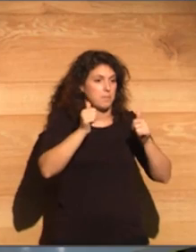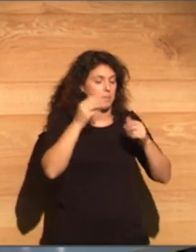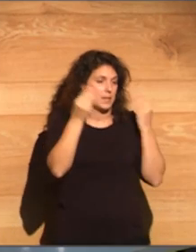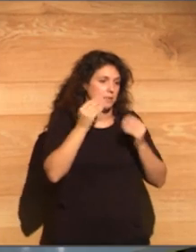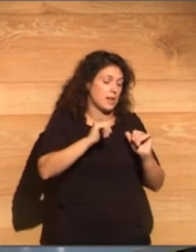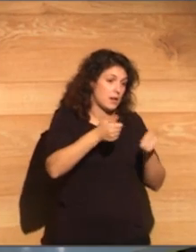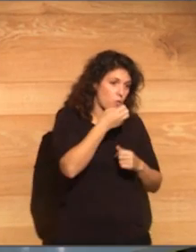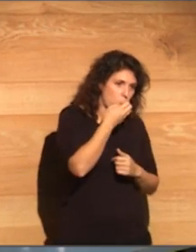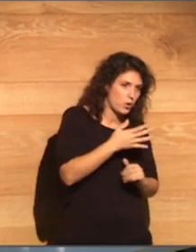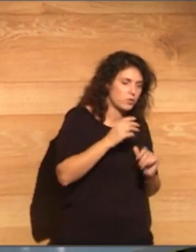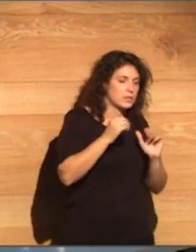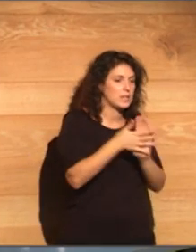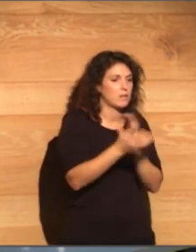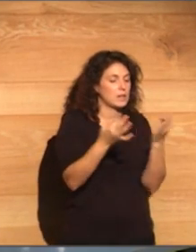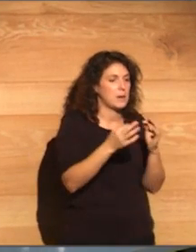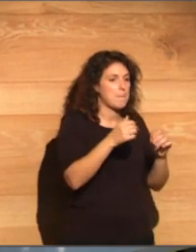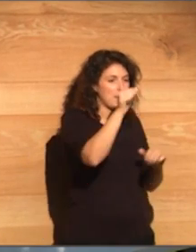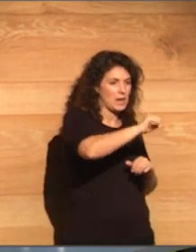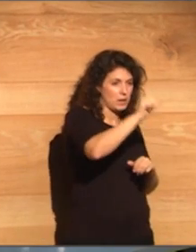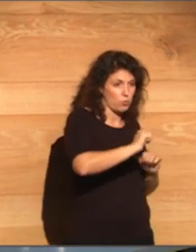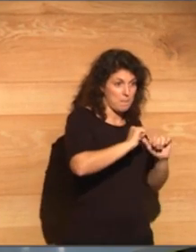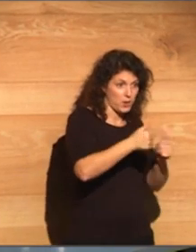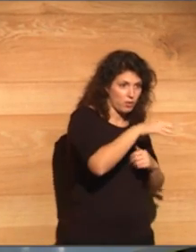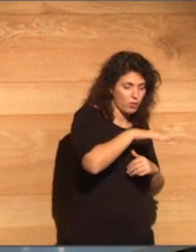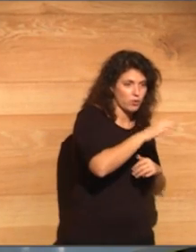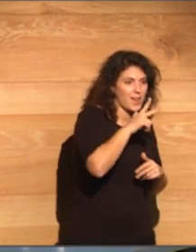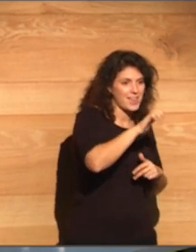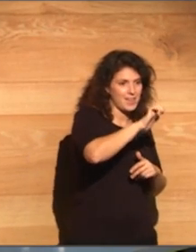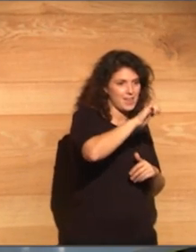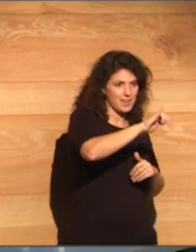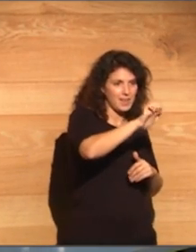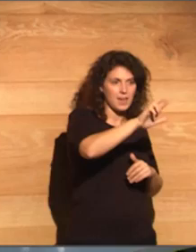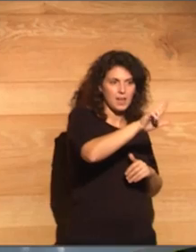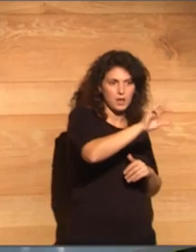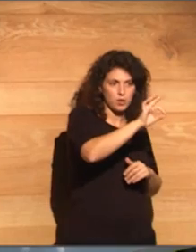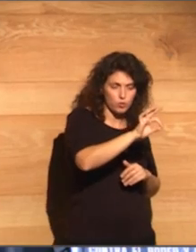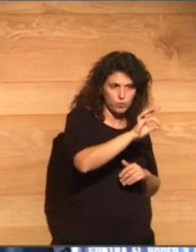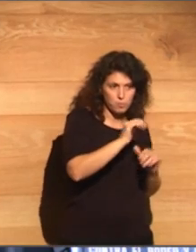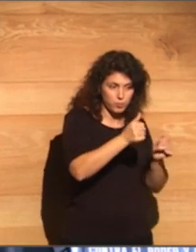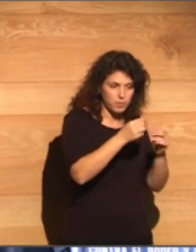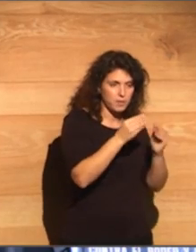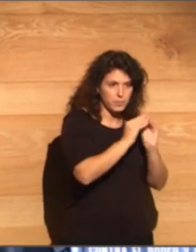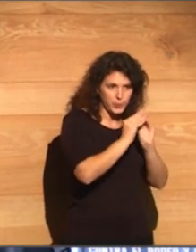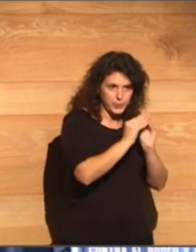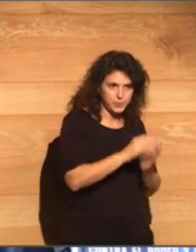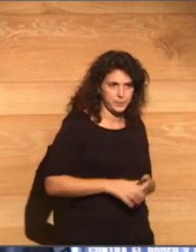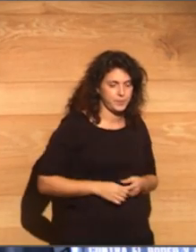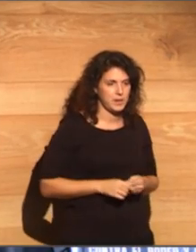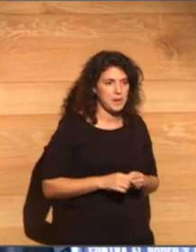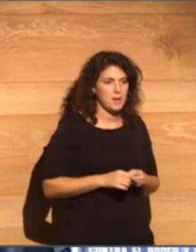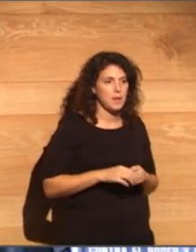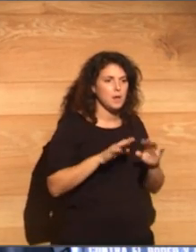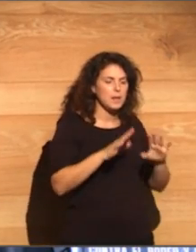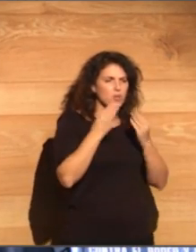que era comenzar la película en el entierro del Marqués de Leguineche. Pero hay una